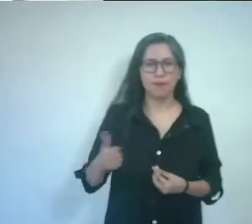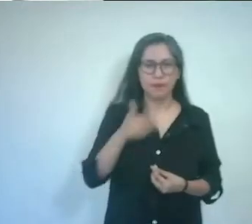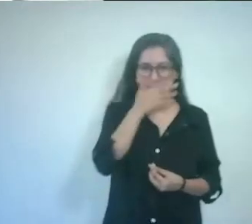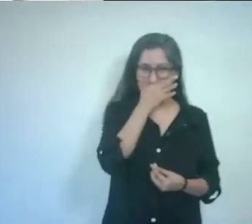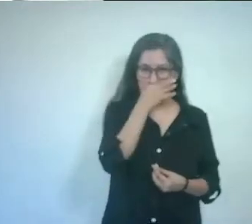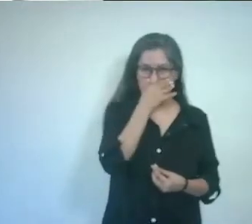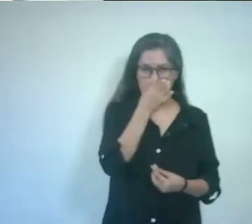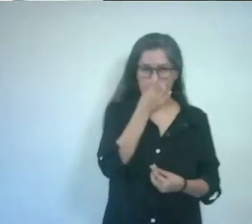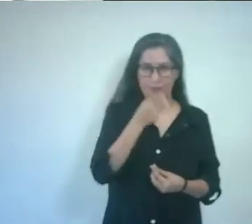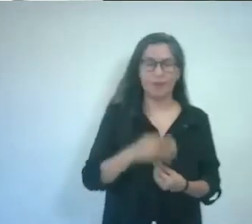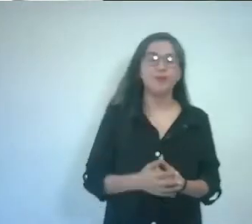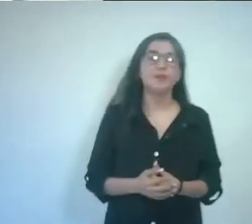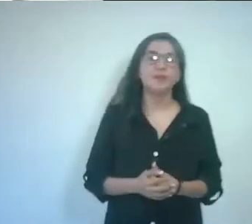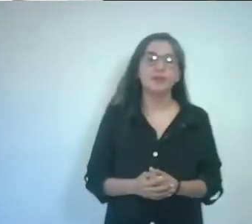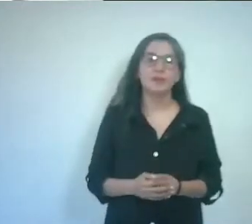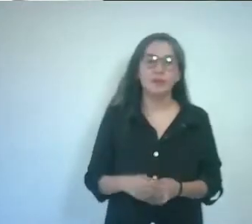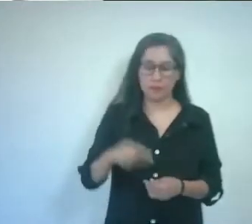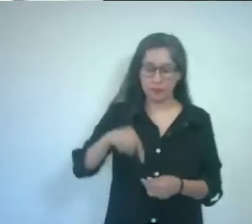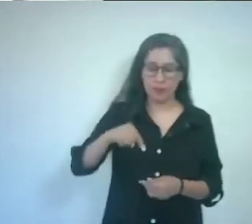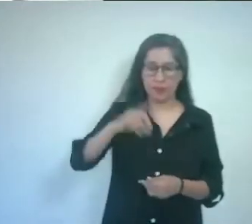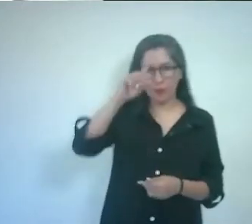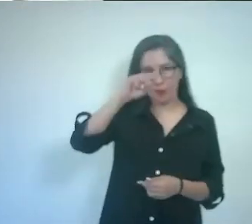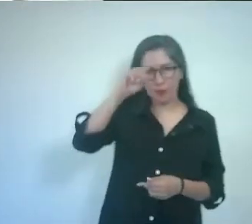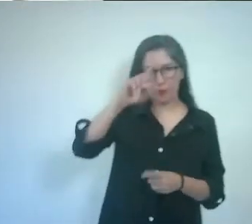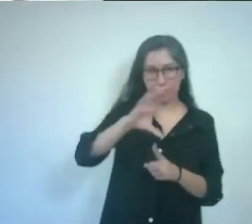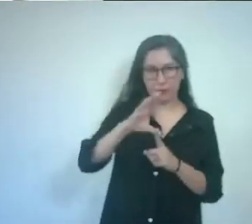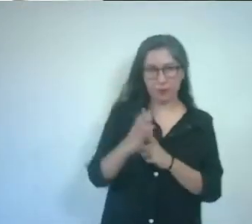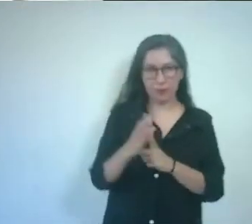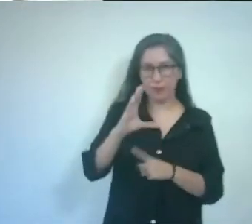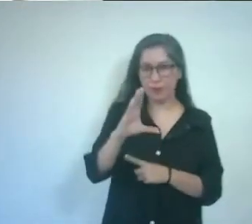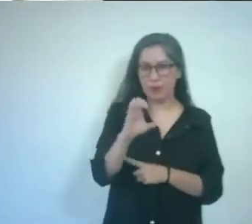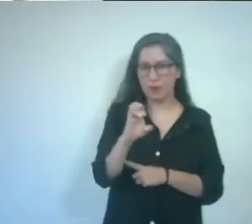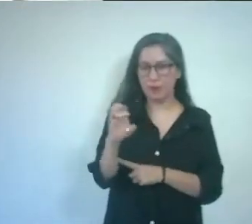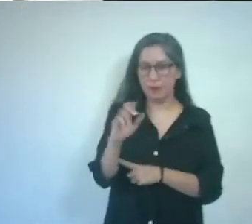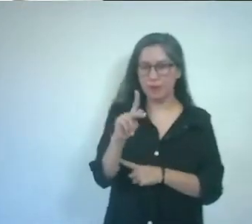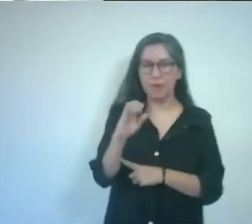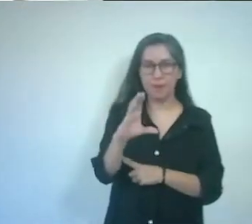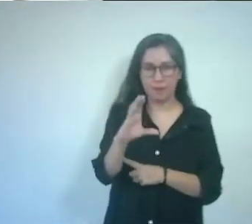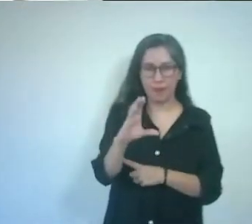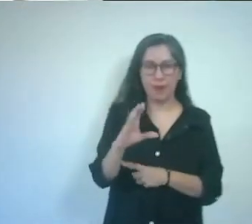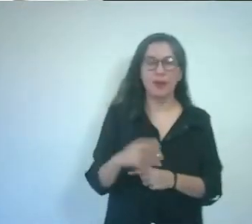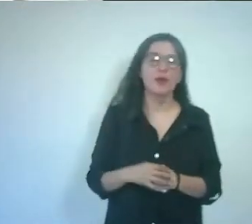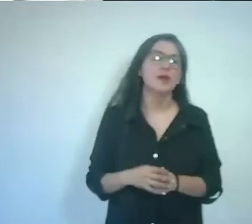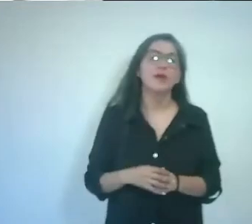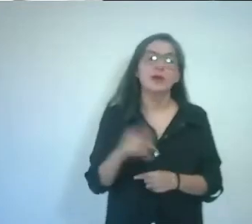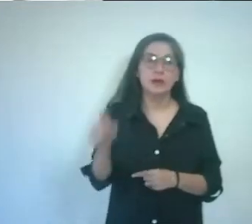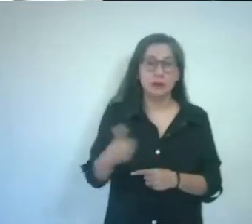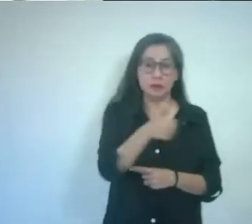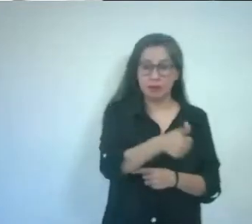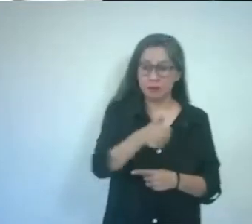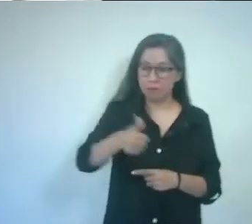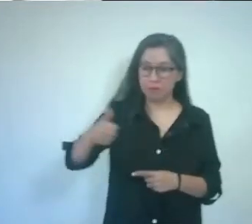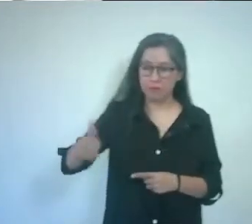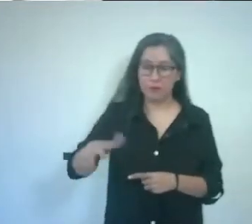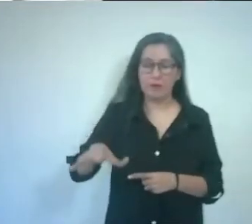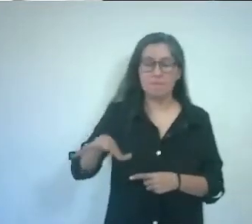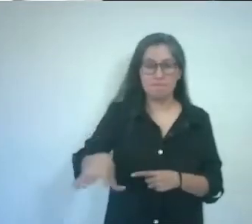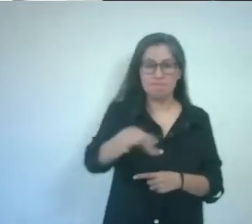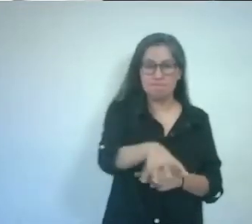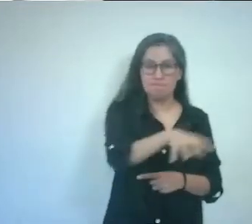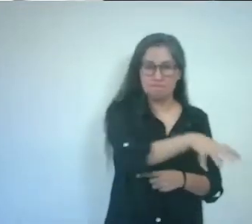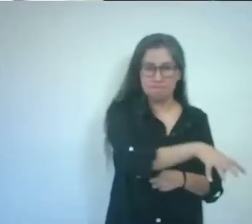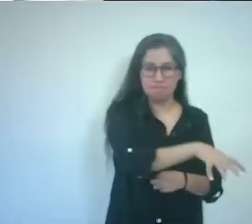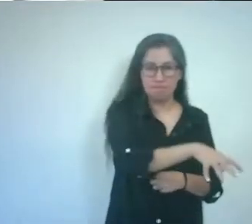en este Consejo Estatal Electoral y de Participación Ciudadana en cada una de las áreas que han